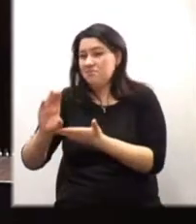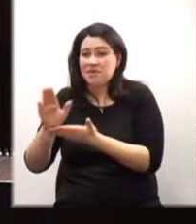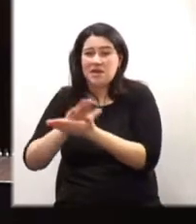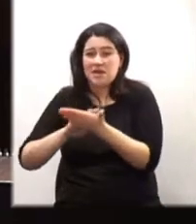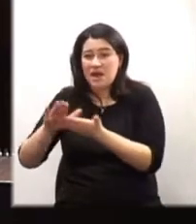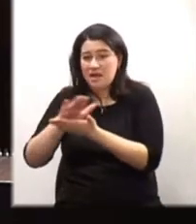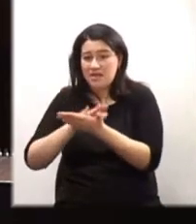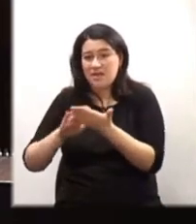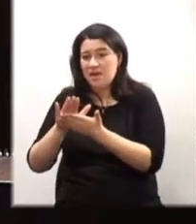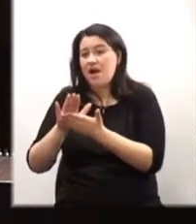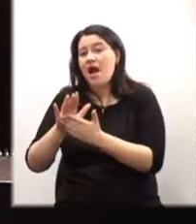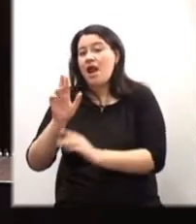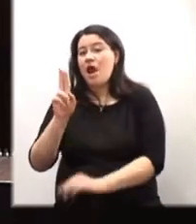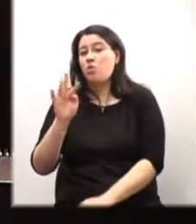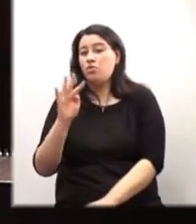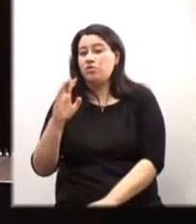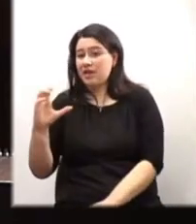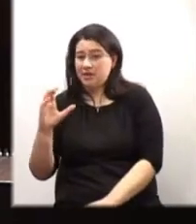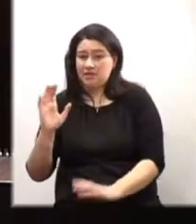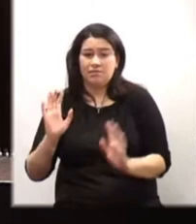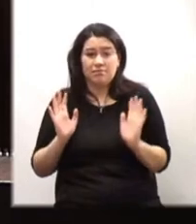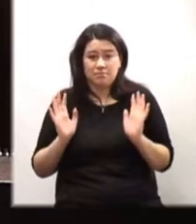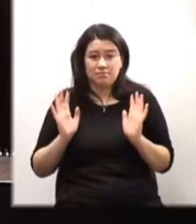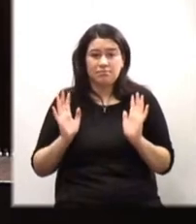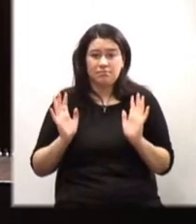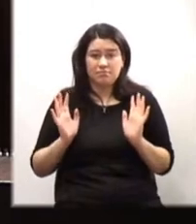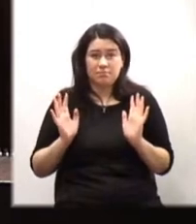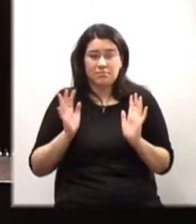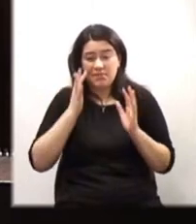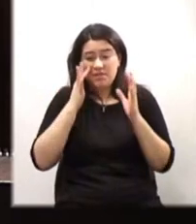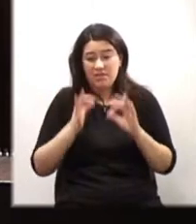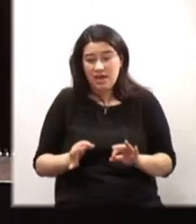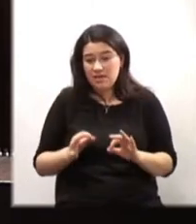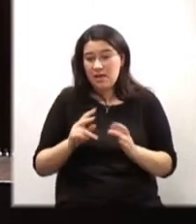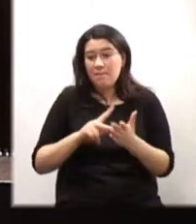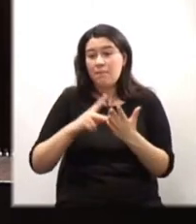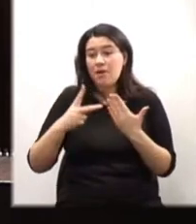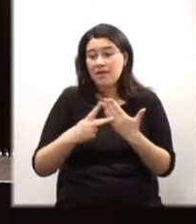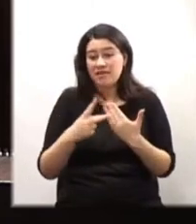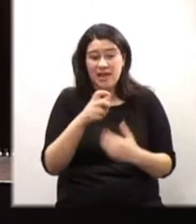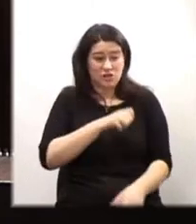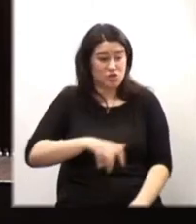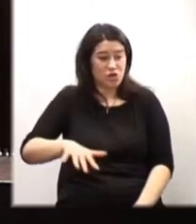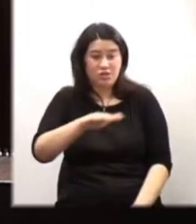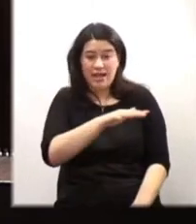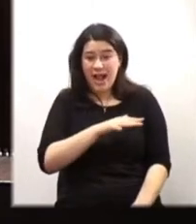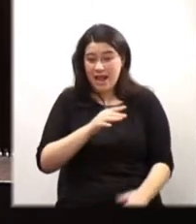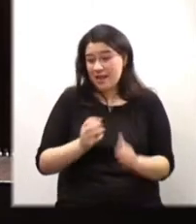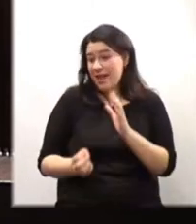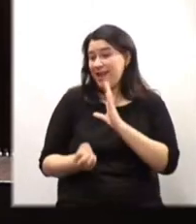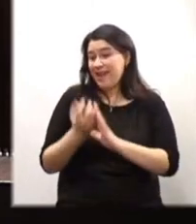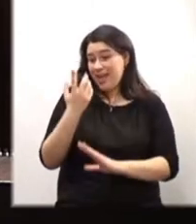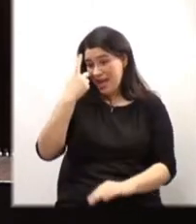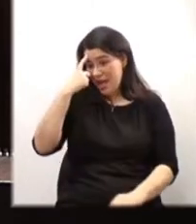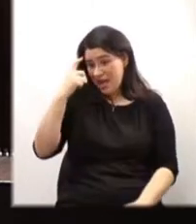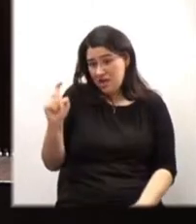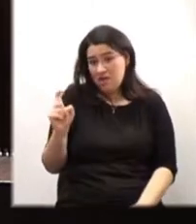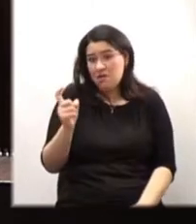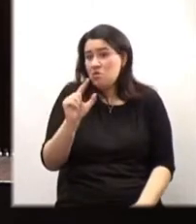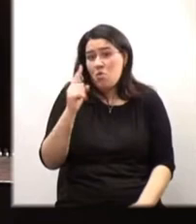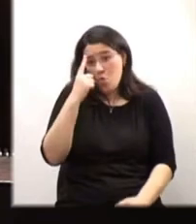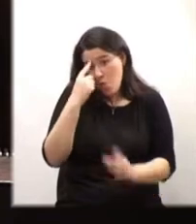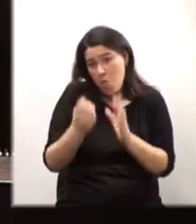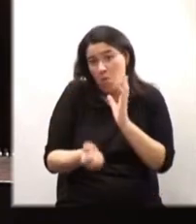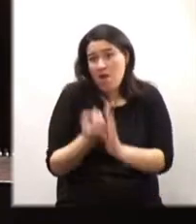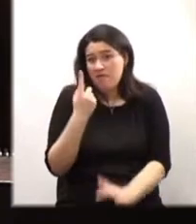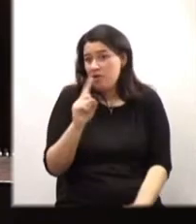a la Universidad Tecnológica, donde las políticas sociales que implementa no hay ninguna